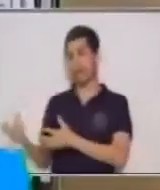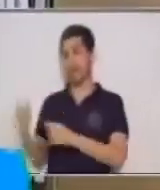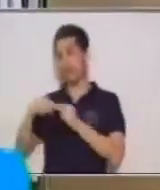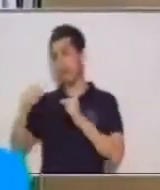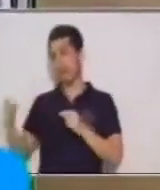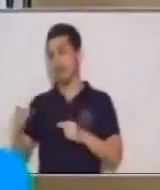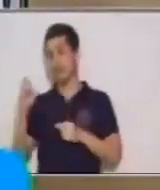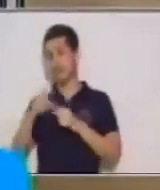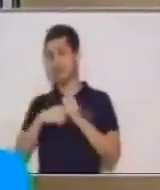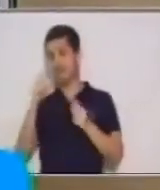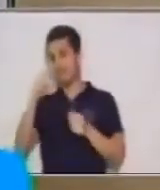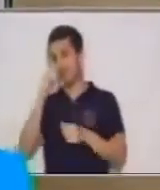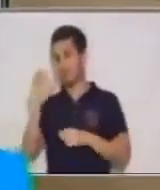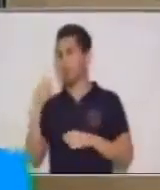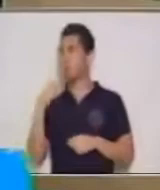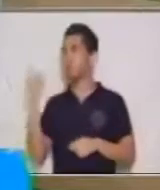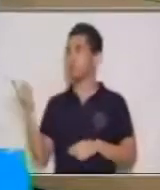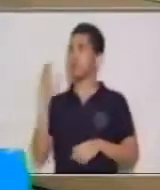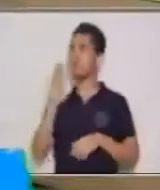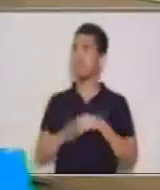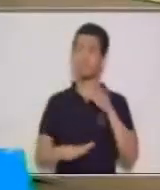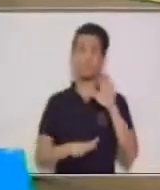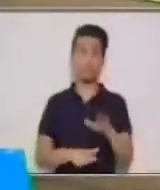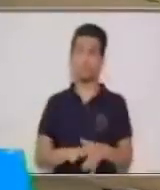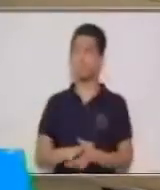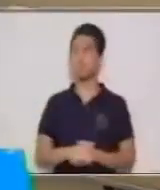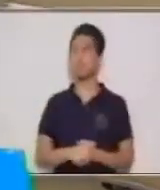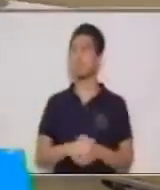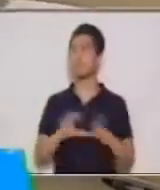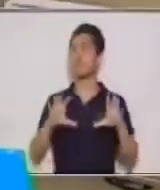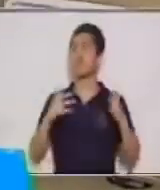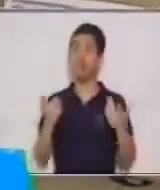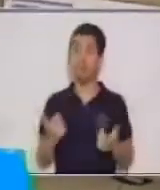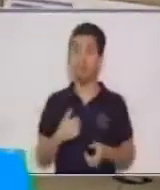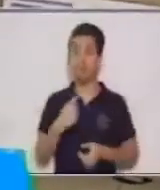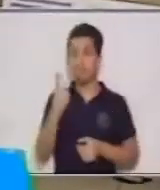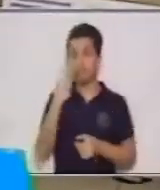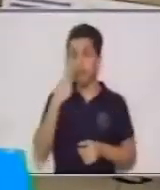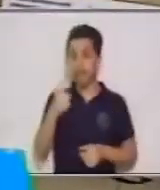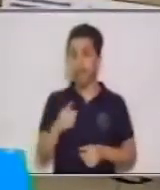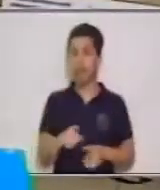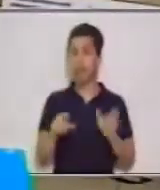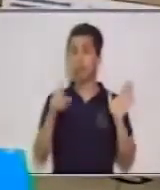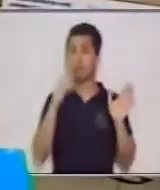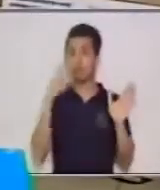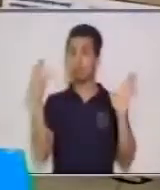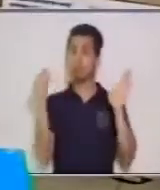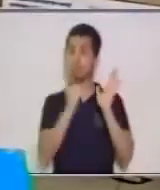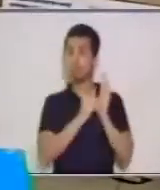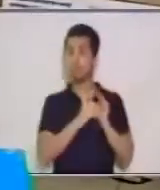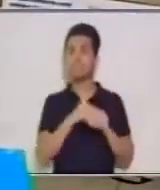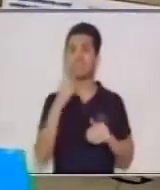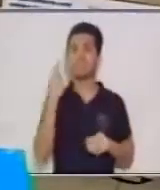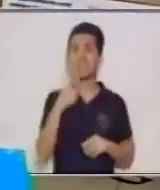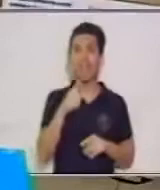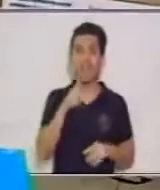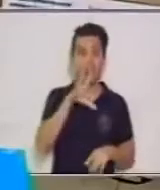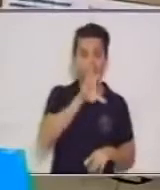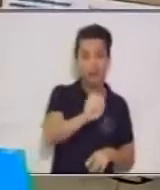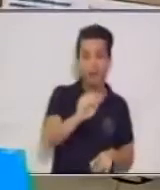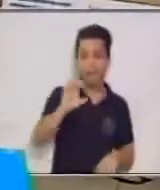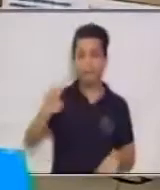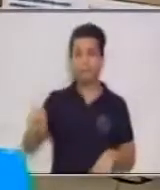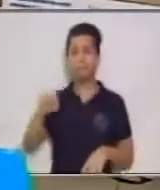primer paso vamos a identificar quiénes son los personajes de nuestra historia o del suceso que estamos analizando. ¿Por qué vamos a identificar